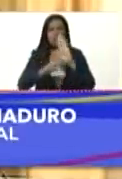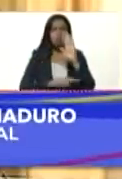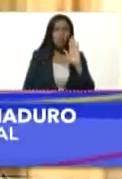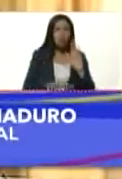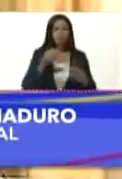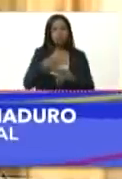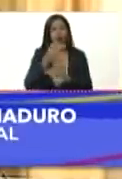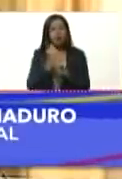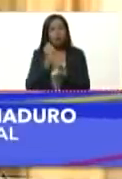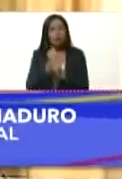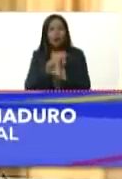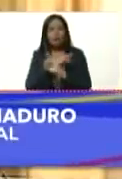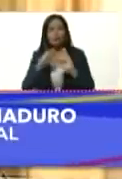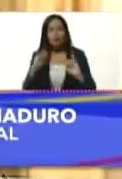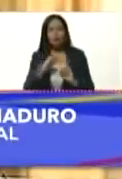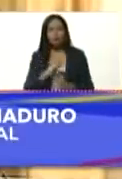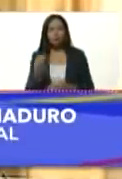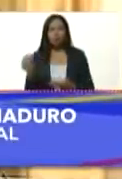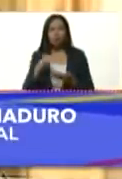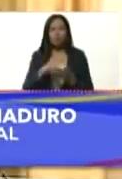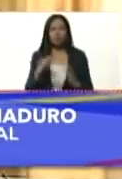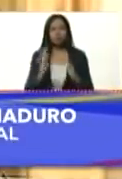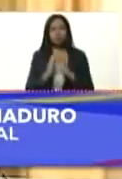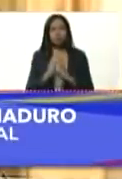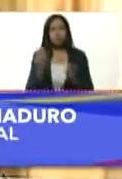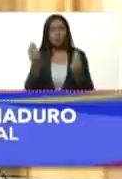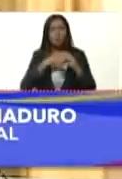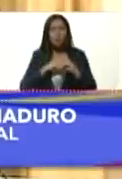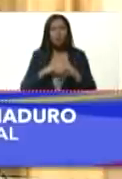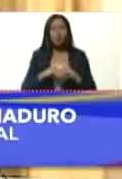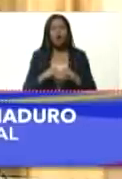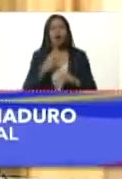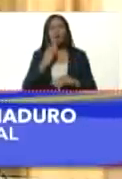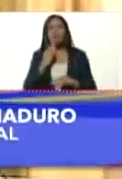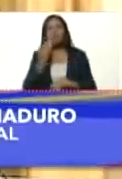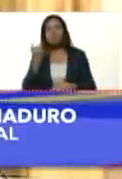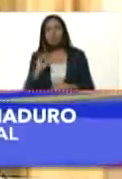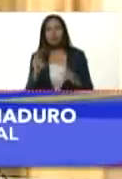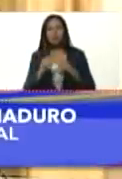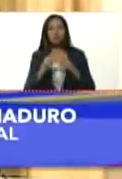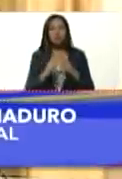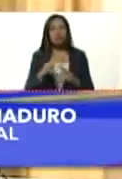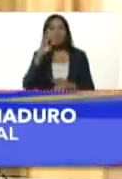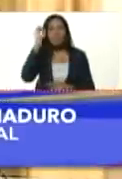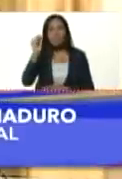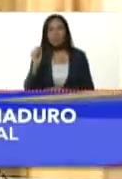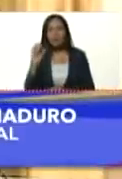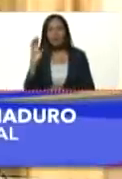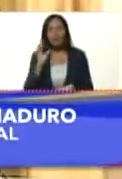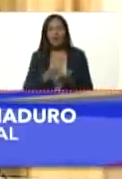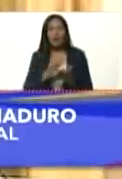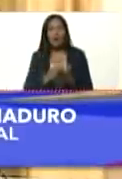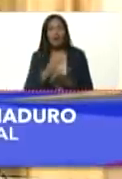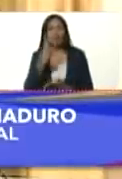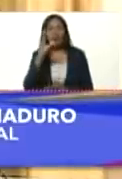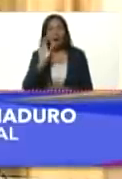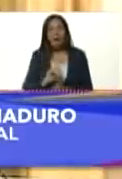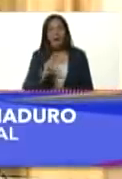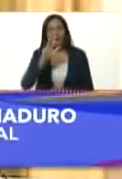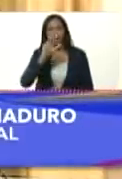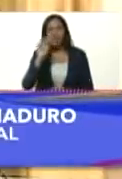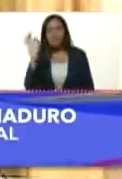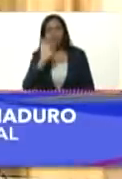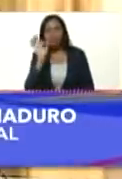función. Y de acuerdo a la experiencia y el conocimiento que tengo de Petare, de Catia, había un 30% de